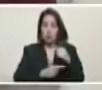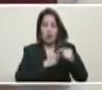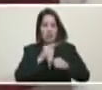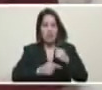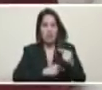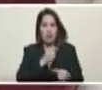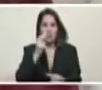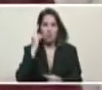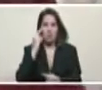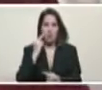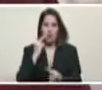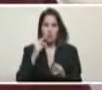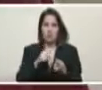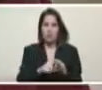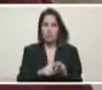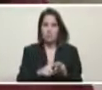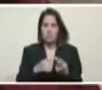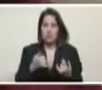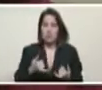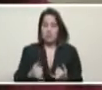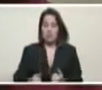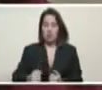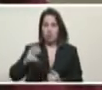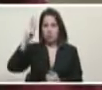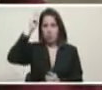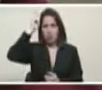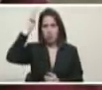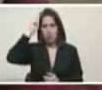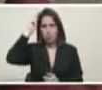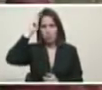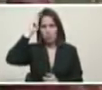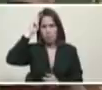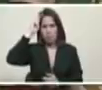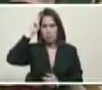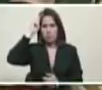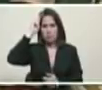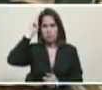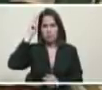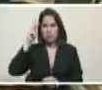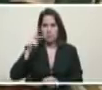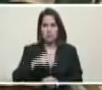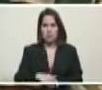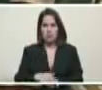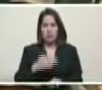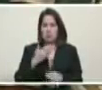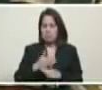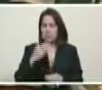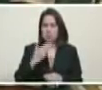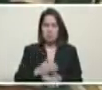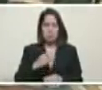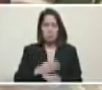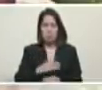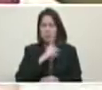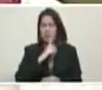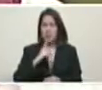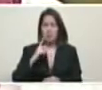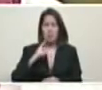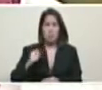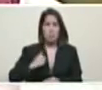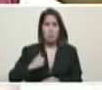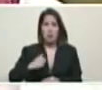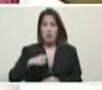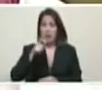Bolívar, hijo de Guacaipuro, mi comandante jefe, que no importa el nombre que tengan las personas que nos